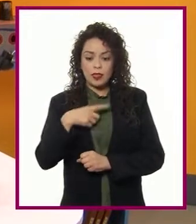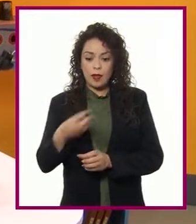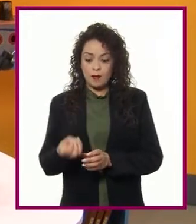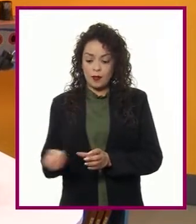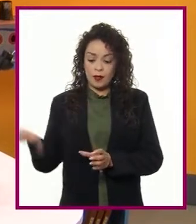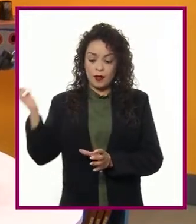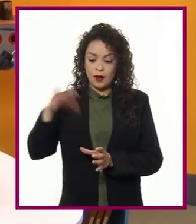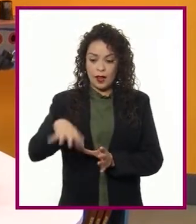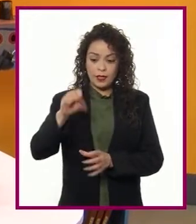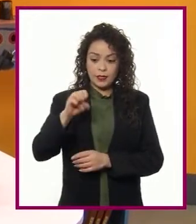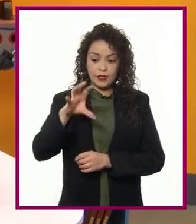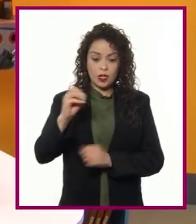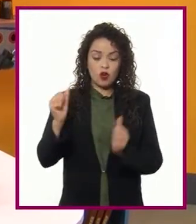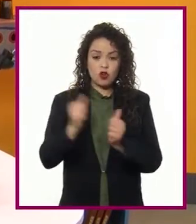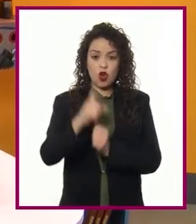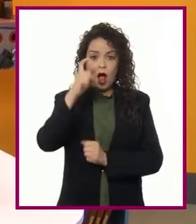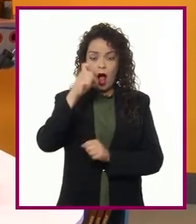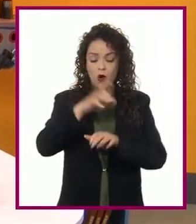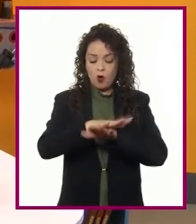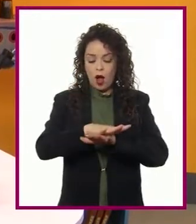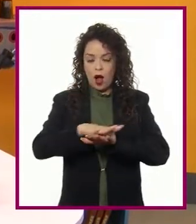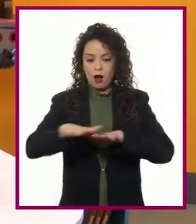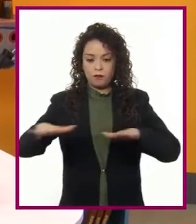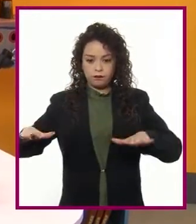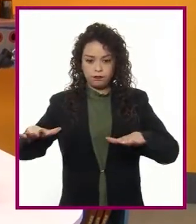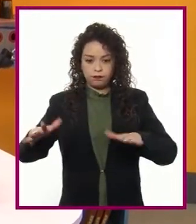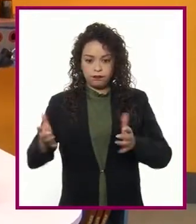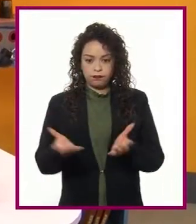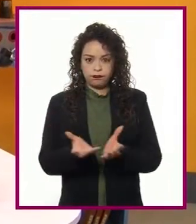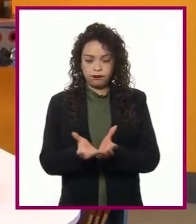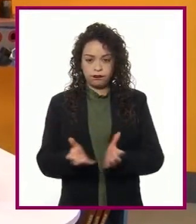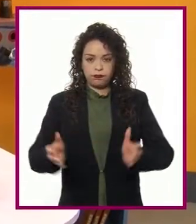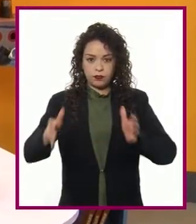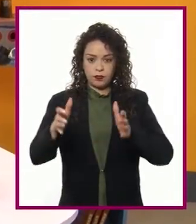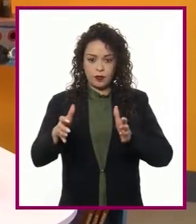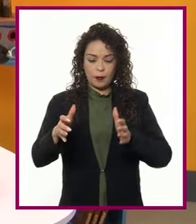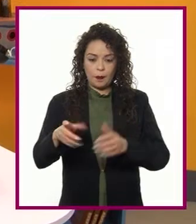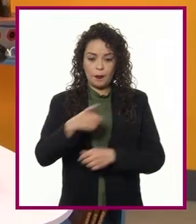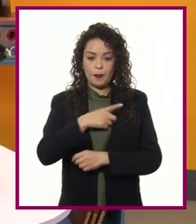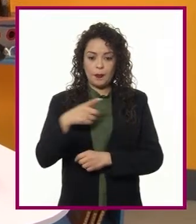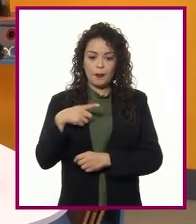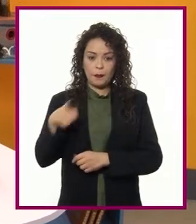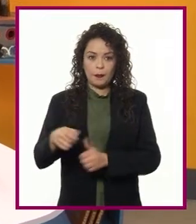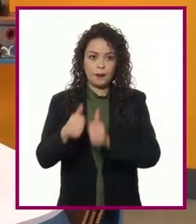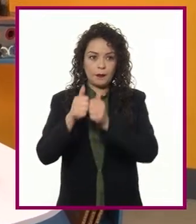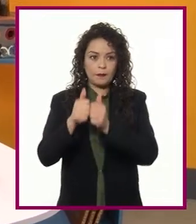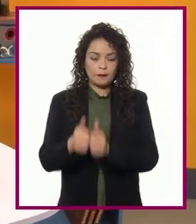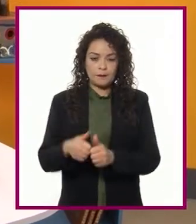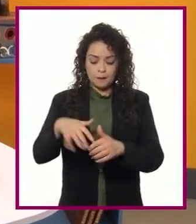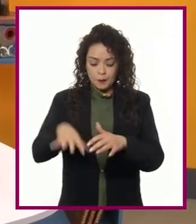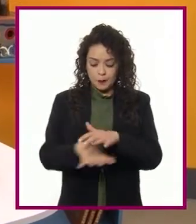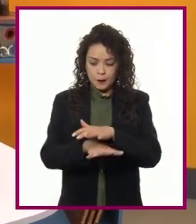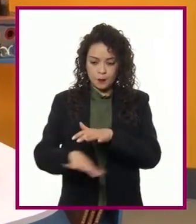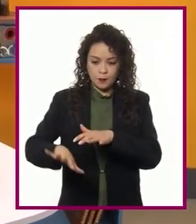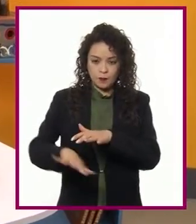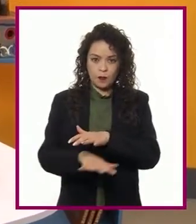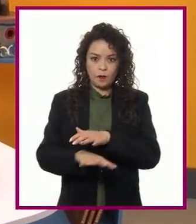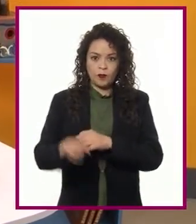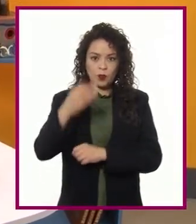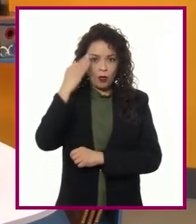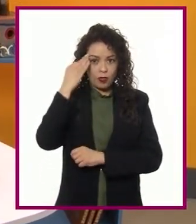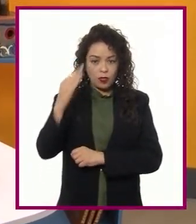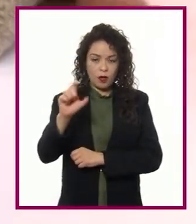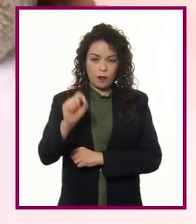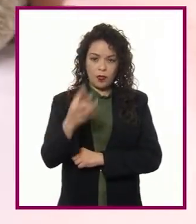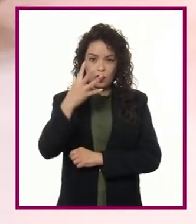en agua, cubriéndolas por completo en un recipiente. Las semillas deberán permanecer sumergidas en agua durante